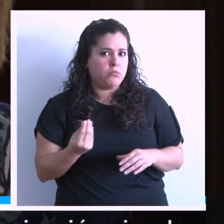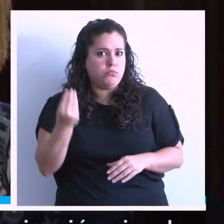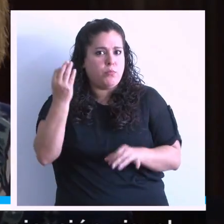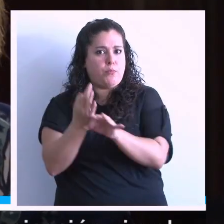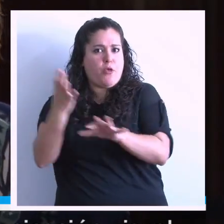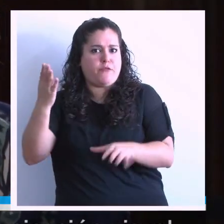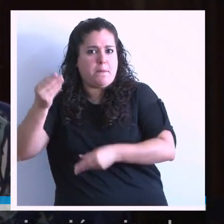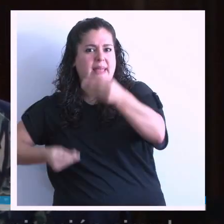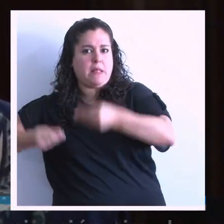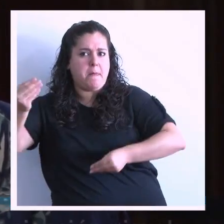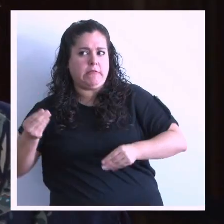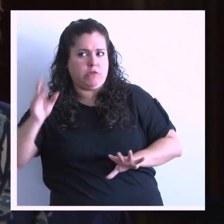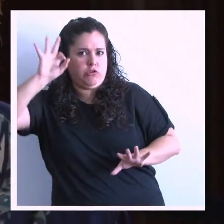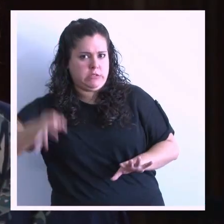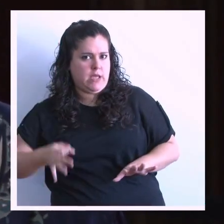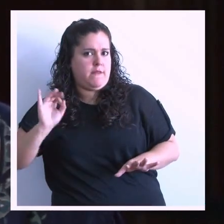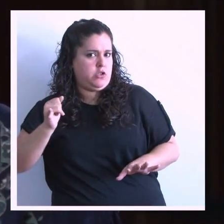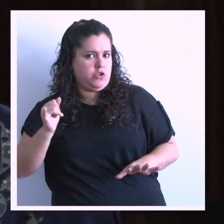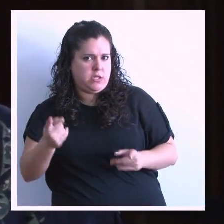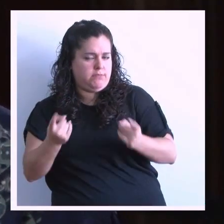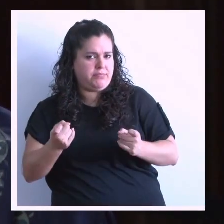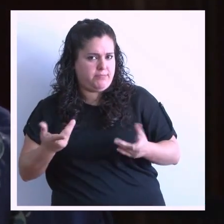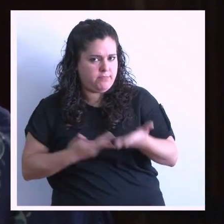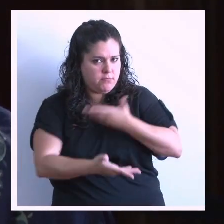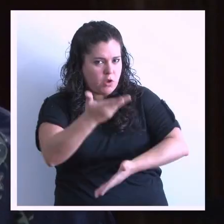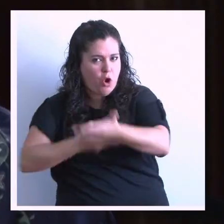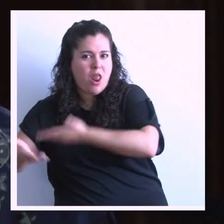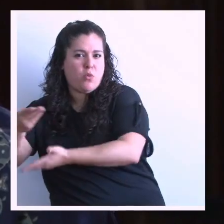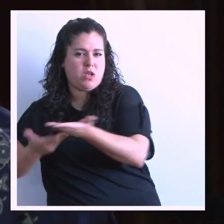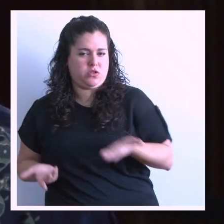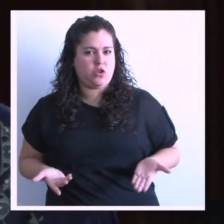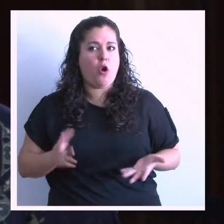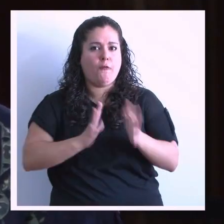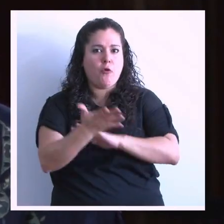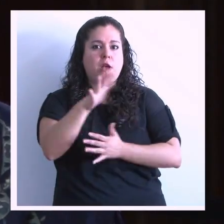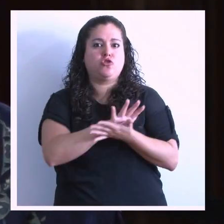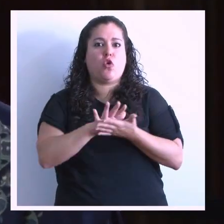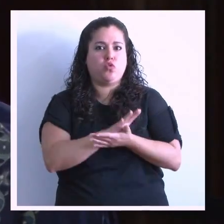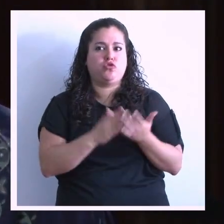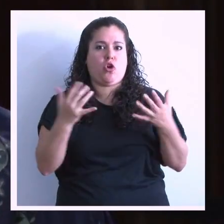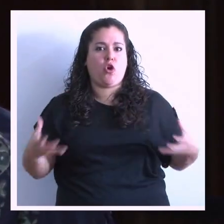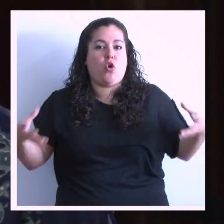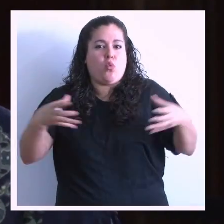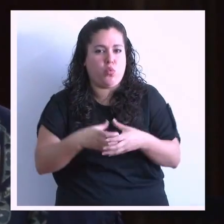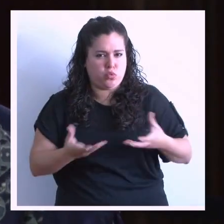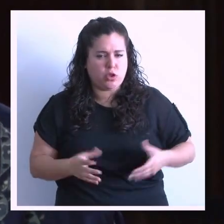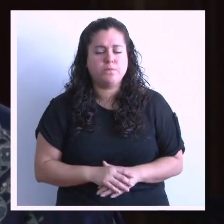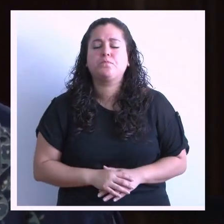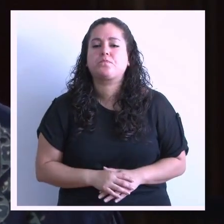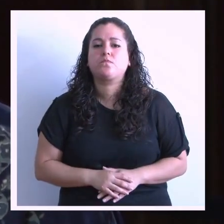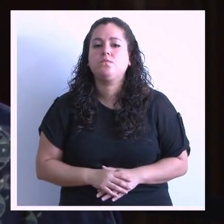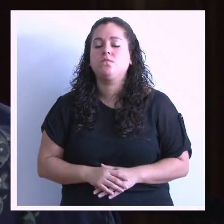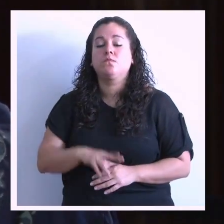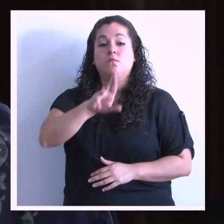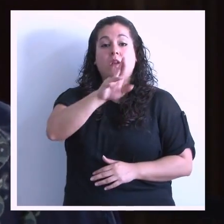demostrado matemáticos, el papel de la cooperación como mejor solución de conjunto, ¿no?